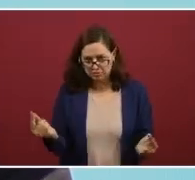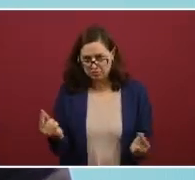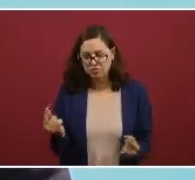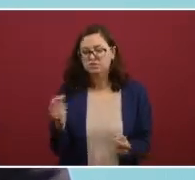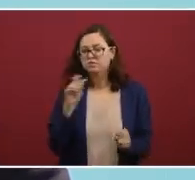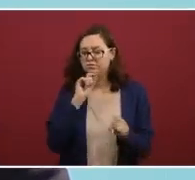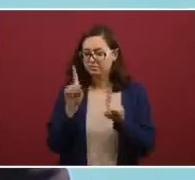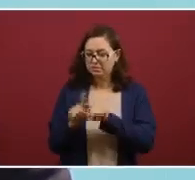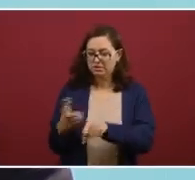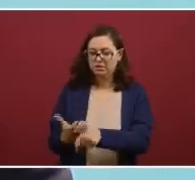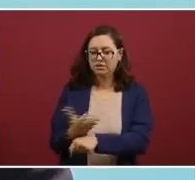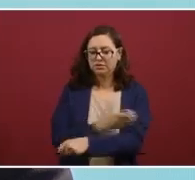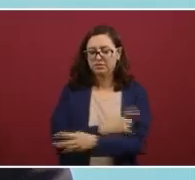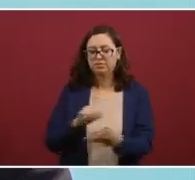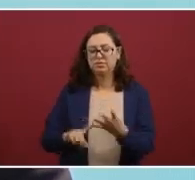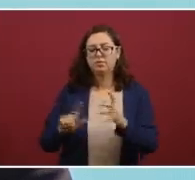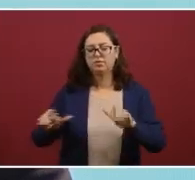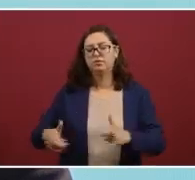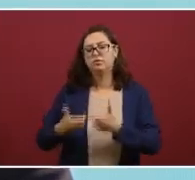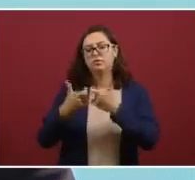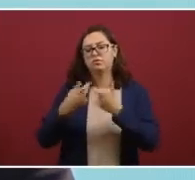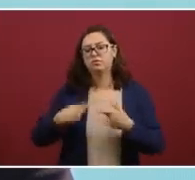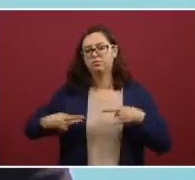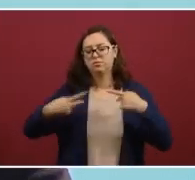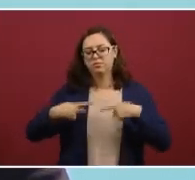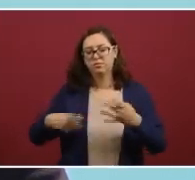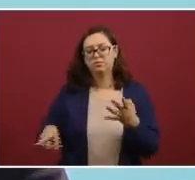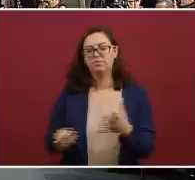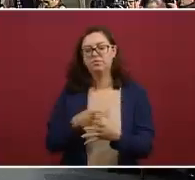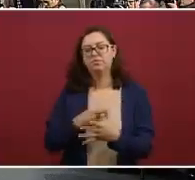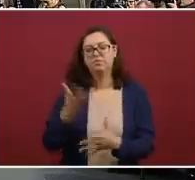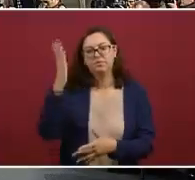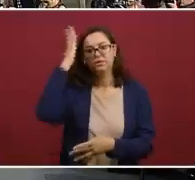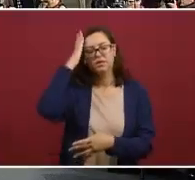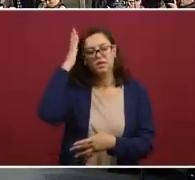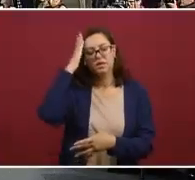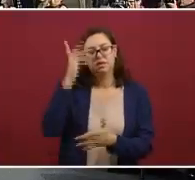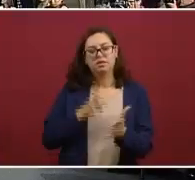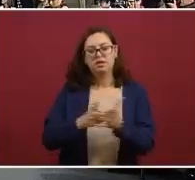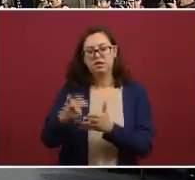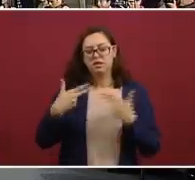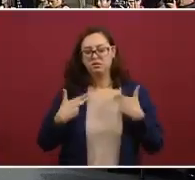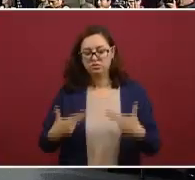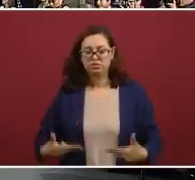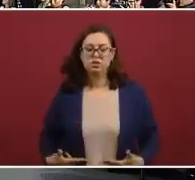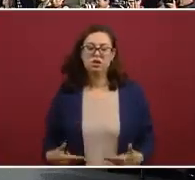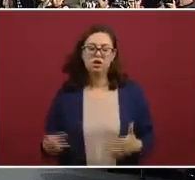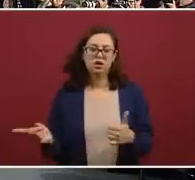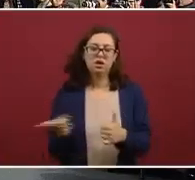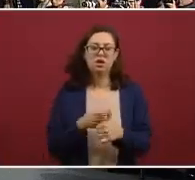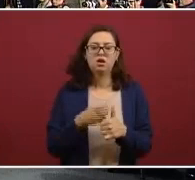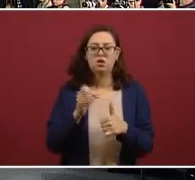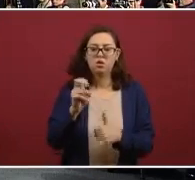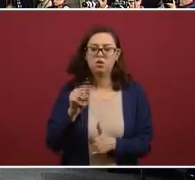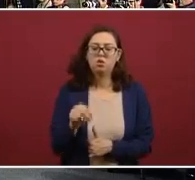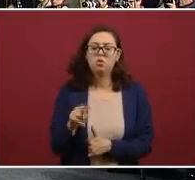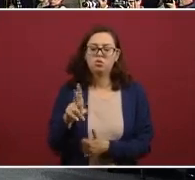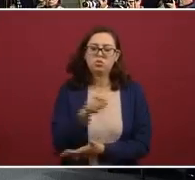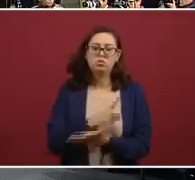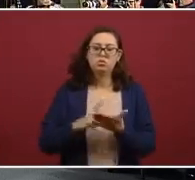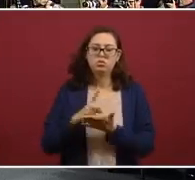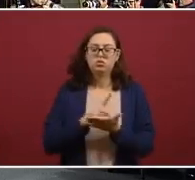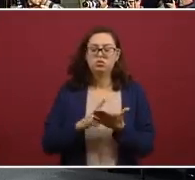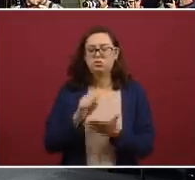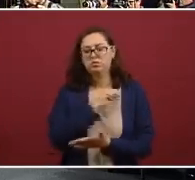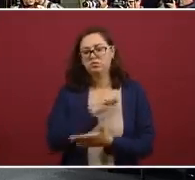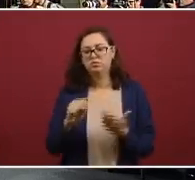Fondo de Población, el Alto Comisionado para los Derechos Humanos y la Oficina de las Naciones Unidas contra la Droga y el Delito,